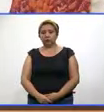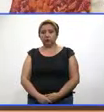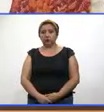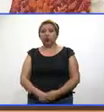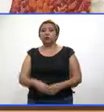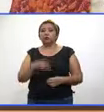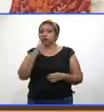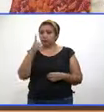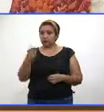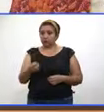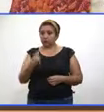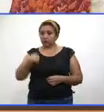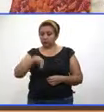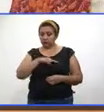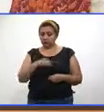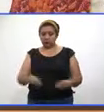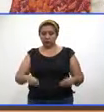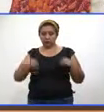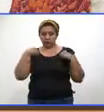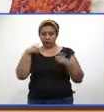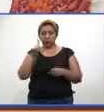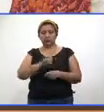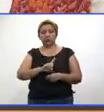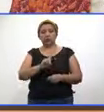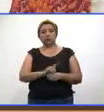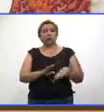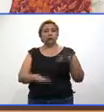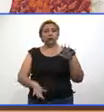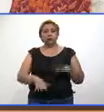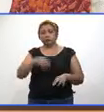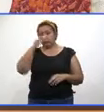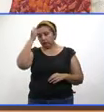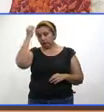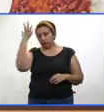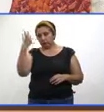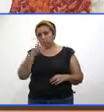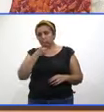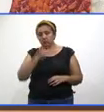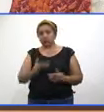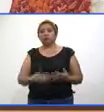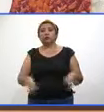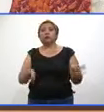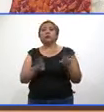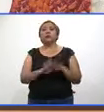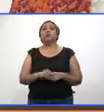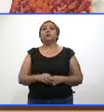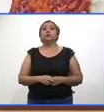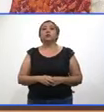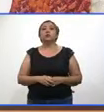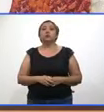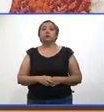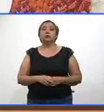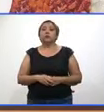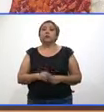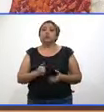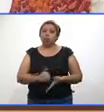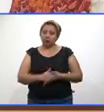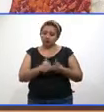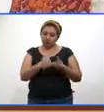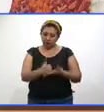Al sumergirnos en nuestra vida diaria, en ocasiones podemos olvidarnos de un valor que es muy importante, la